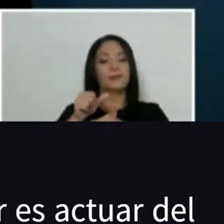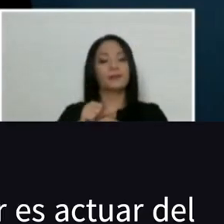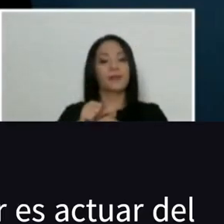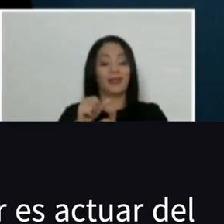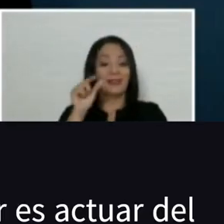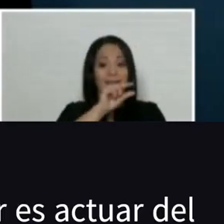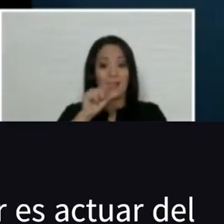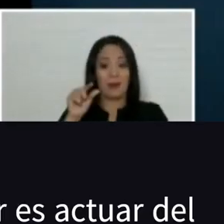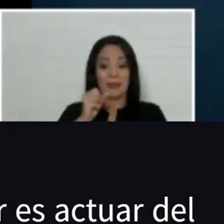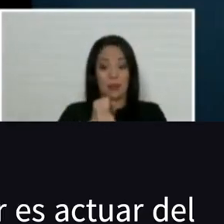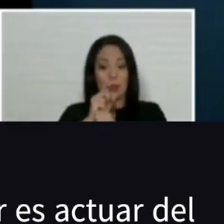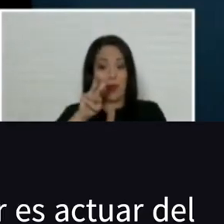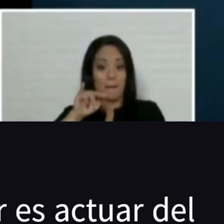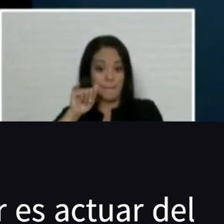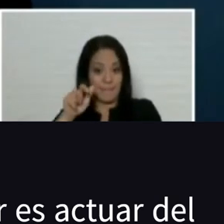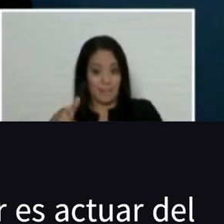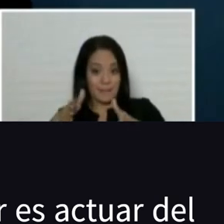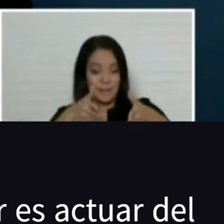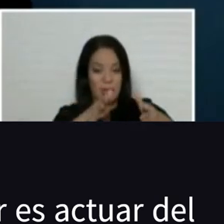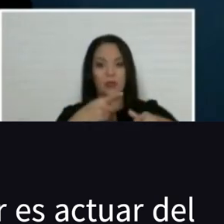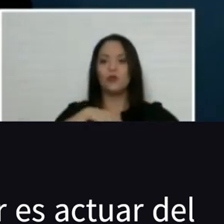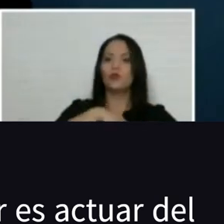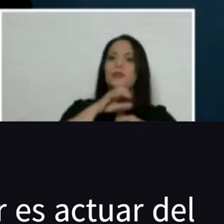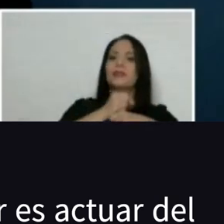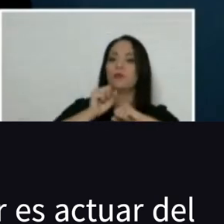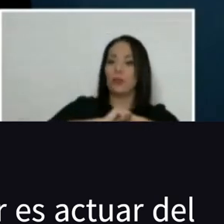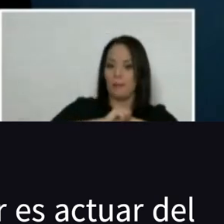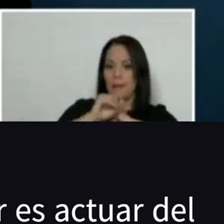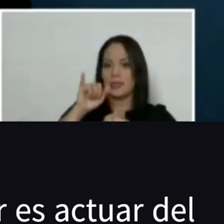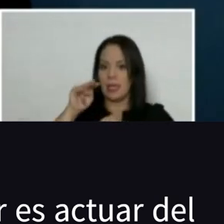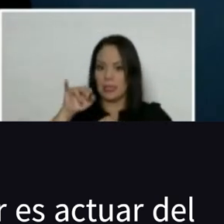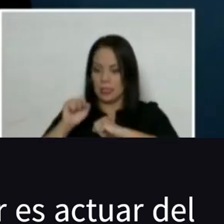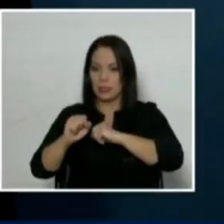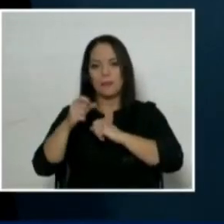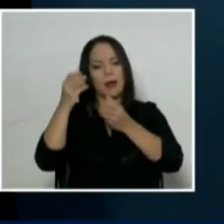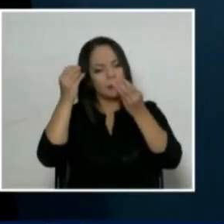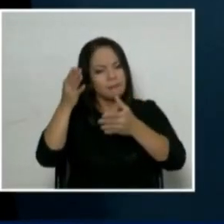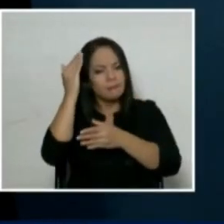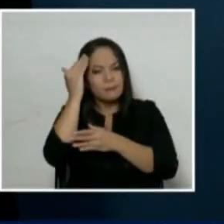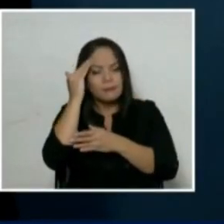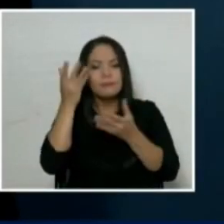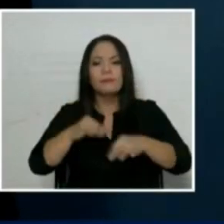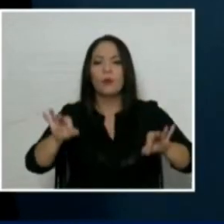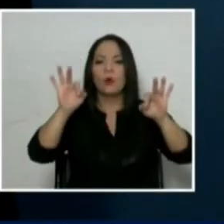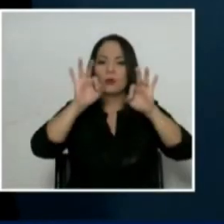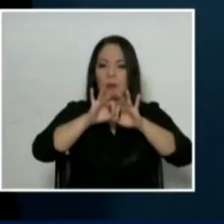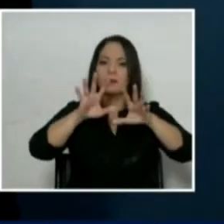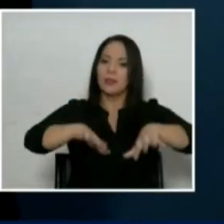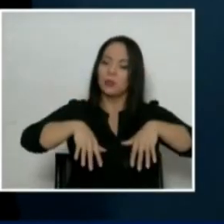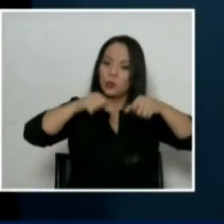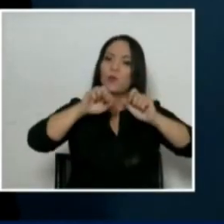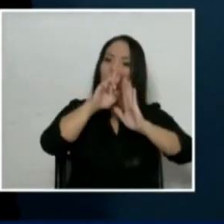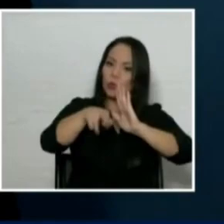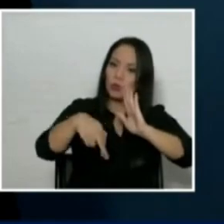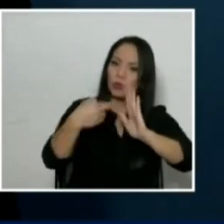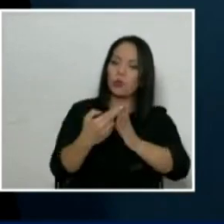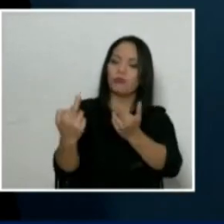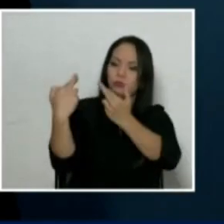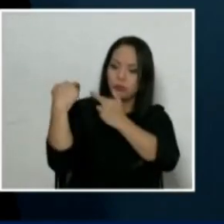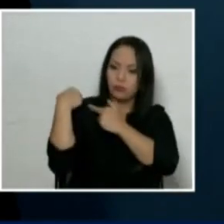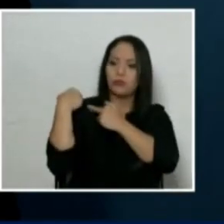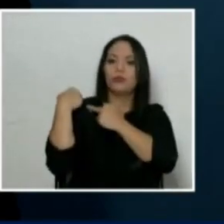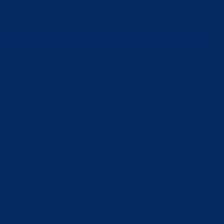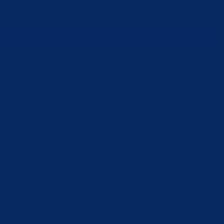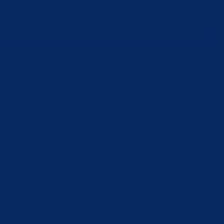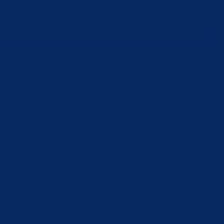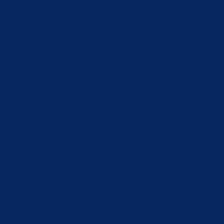Vial, lanzamos desde el INSS esta campaña que busca generar mayor conciencia sobre la importancia de asumir un rol responsable en la